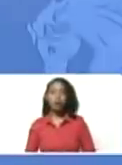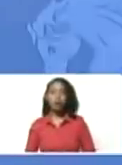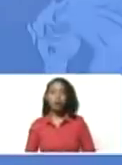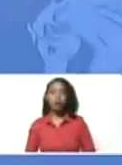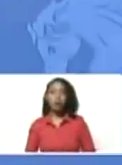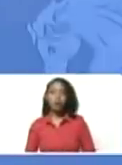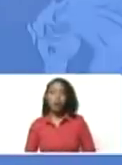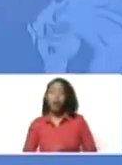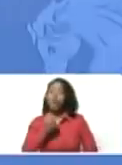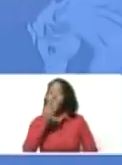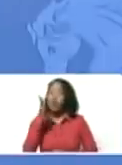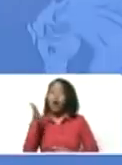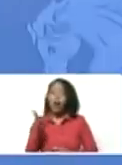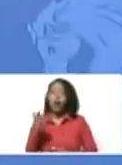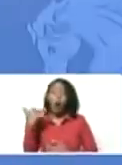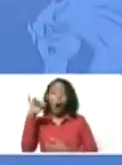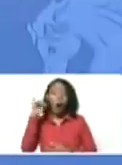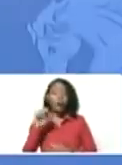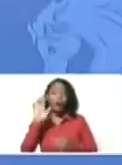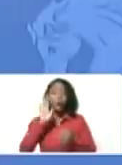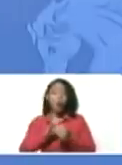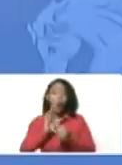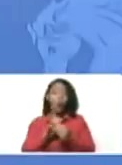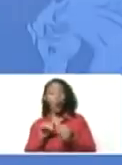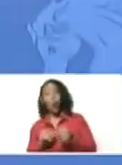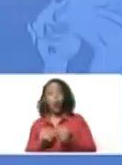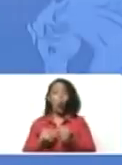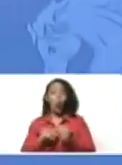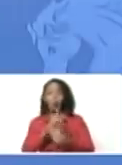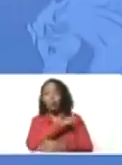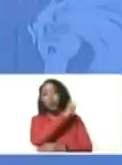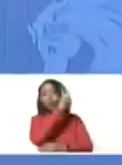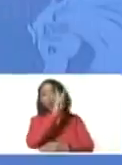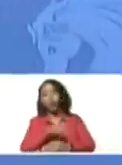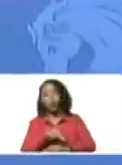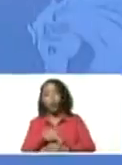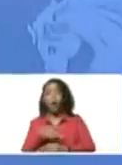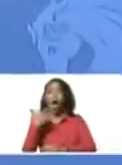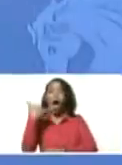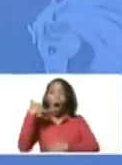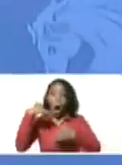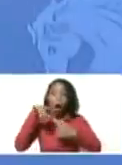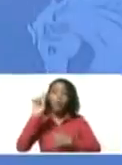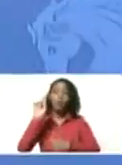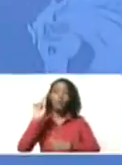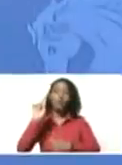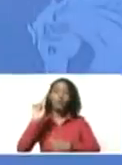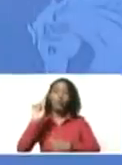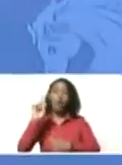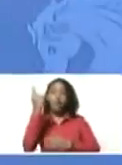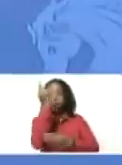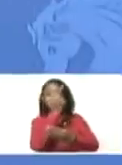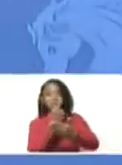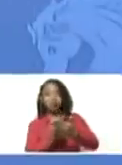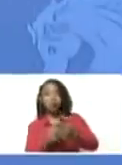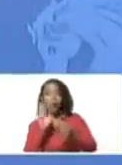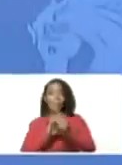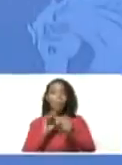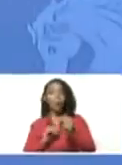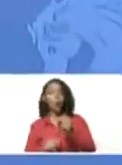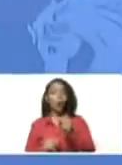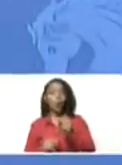Aunque muy buenos cantores, cantantes y poetas aún dibujan su canción. Fue